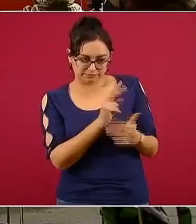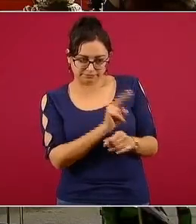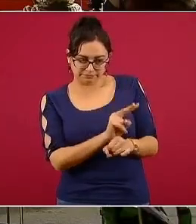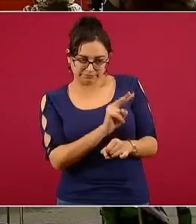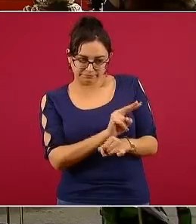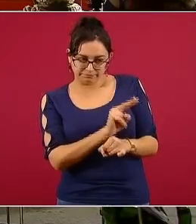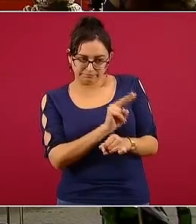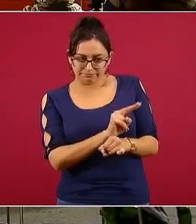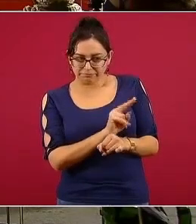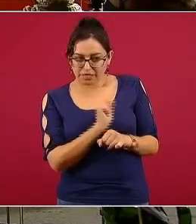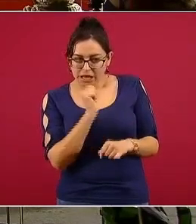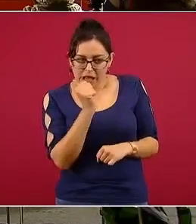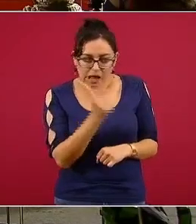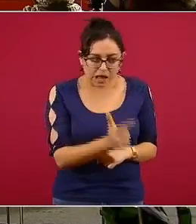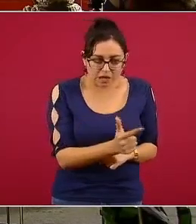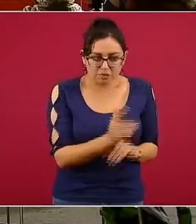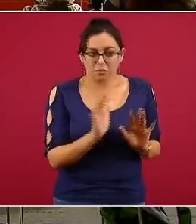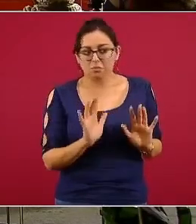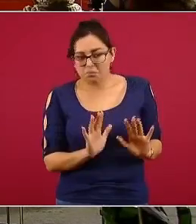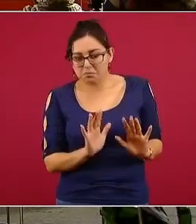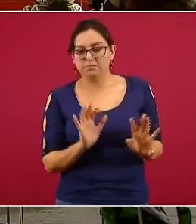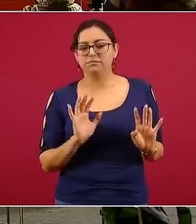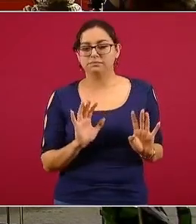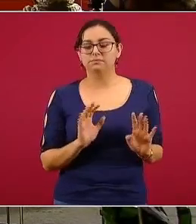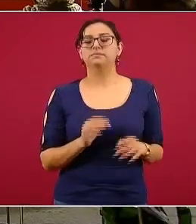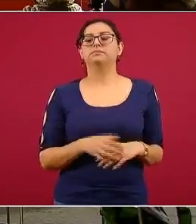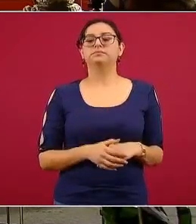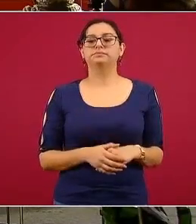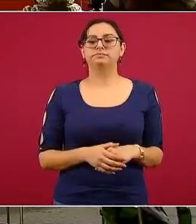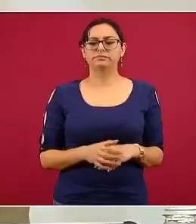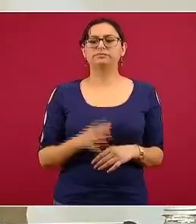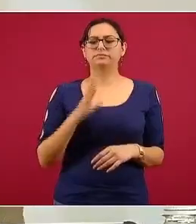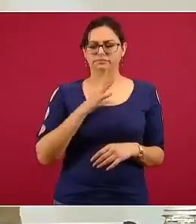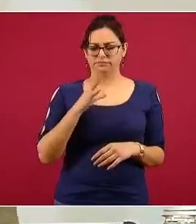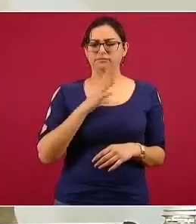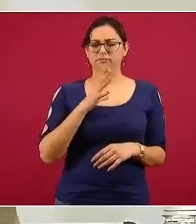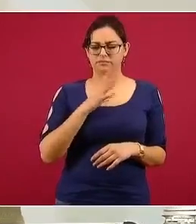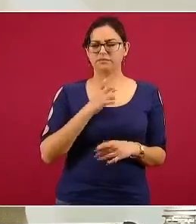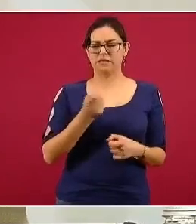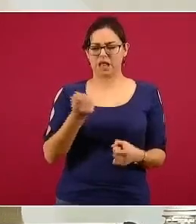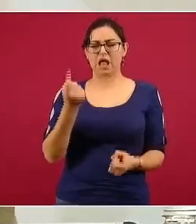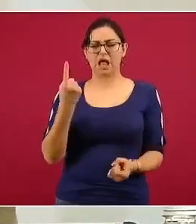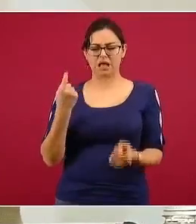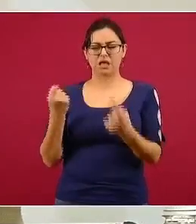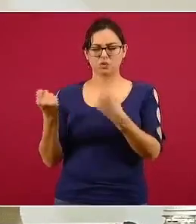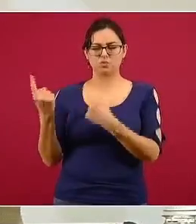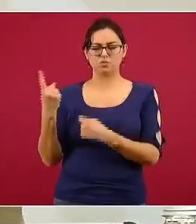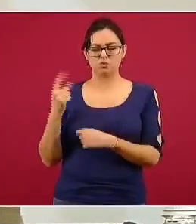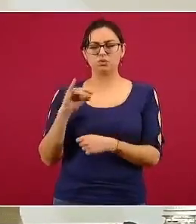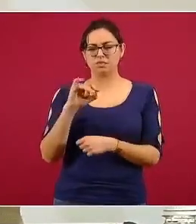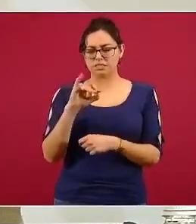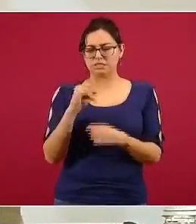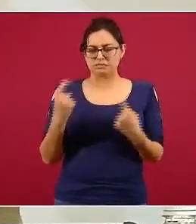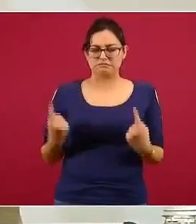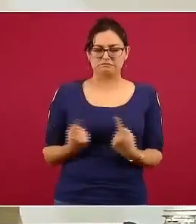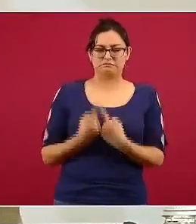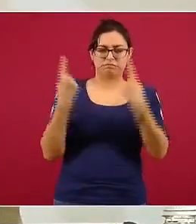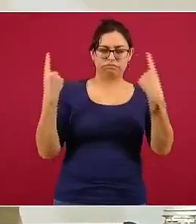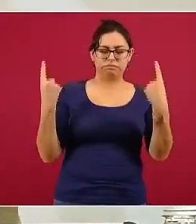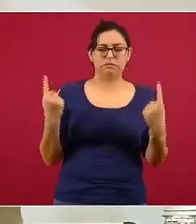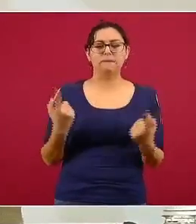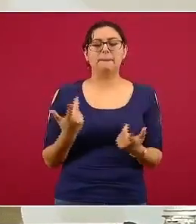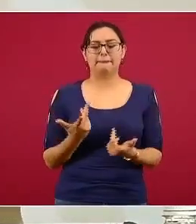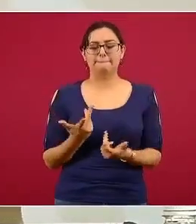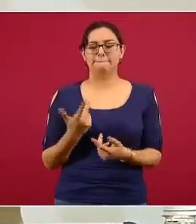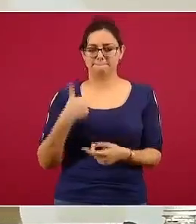este tiempo se han identificado, y sí, tenemos por ahí, no tengo el número, pero me comprometo a que sea parte del reporte diario